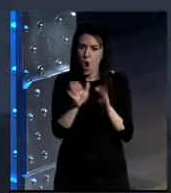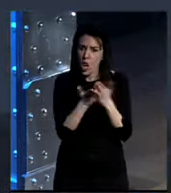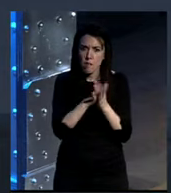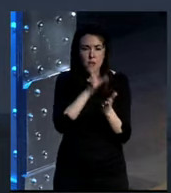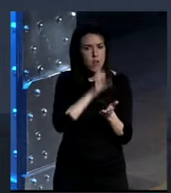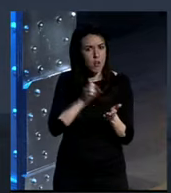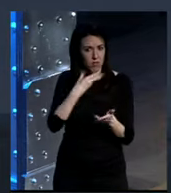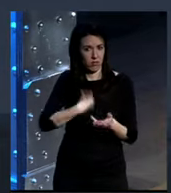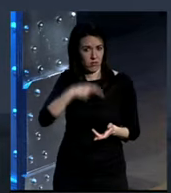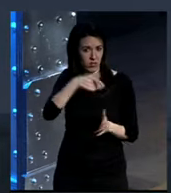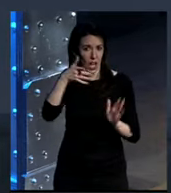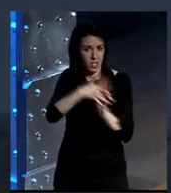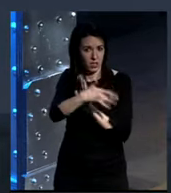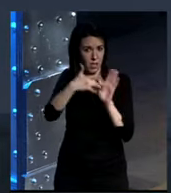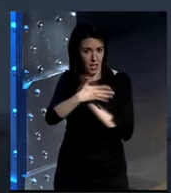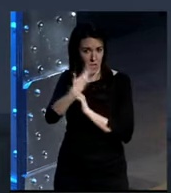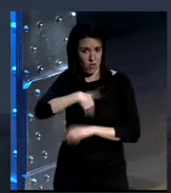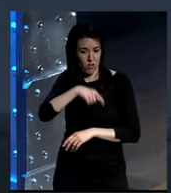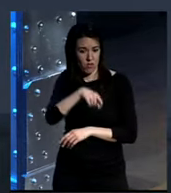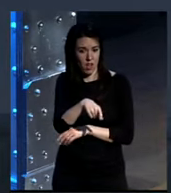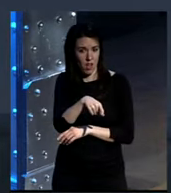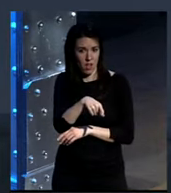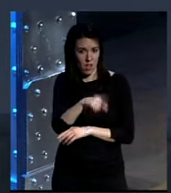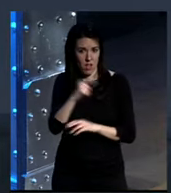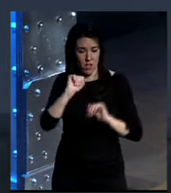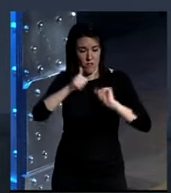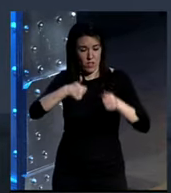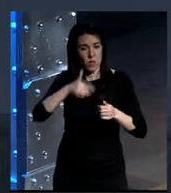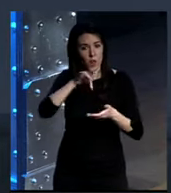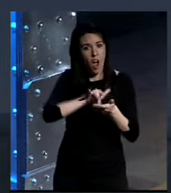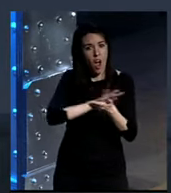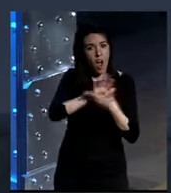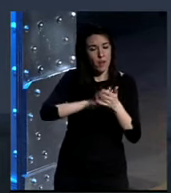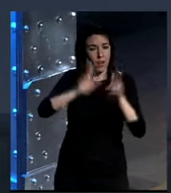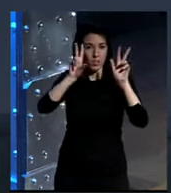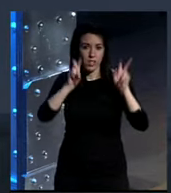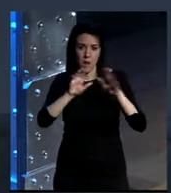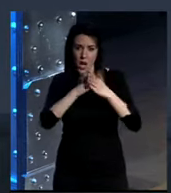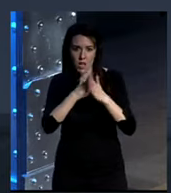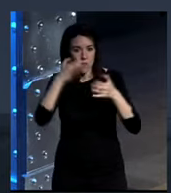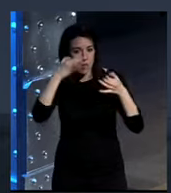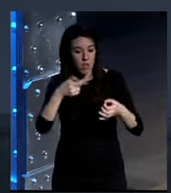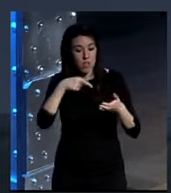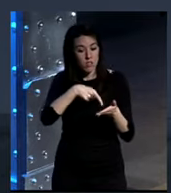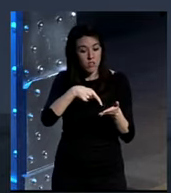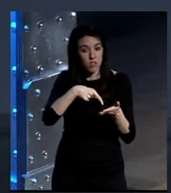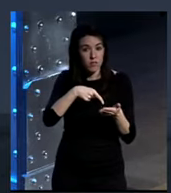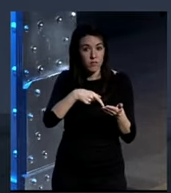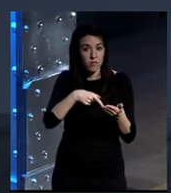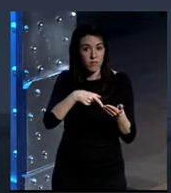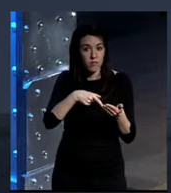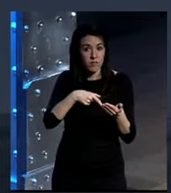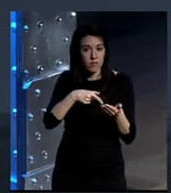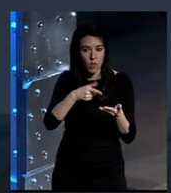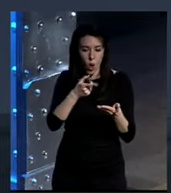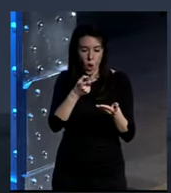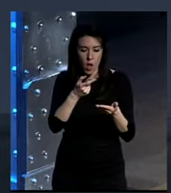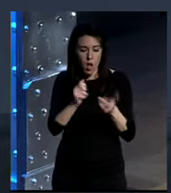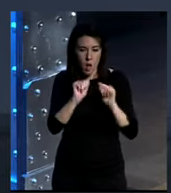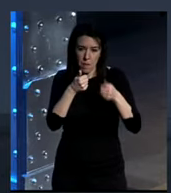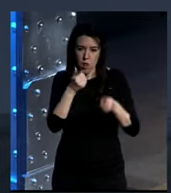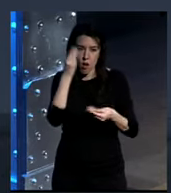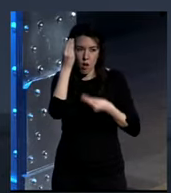muy bien ha relatado al principio cuando ha hablado del libro realmente. Esto venía cimentándose hacía